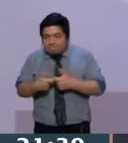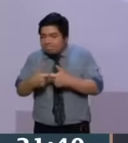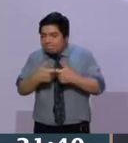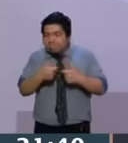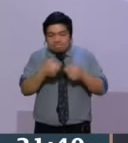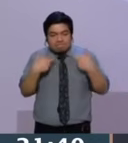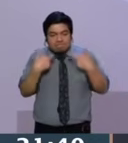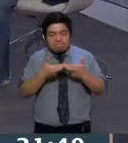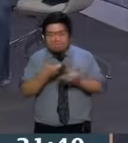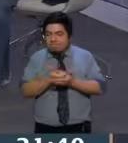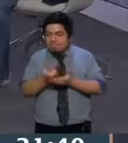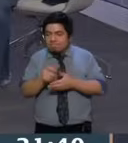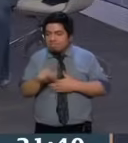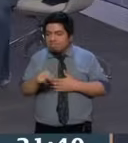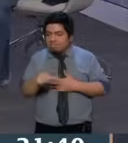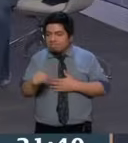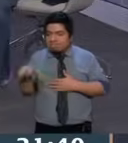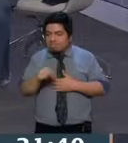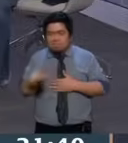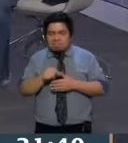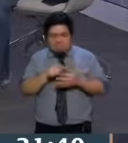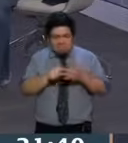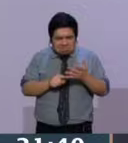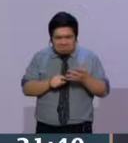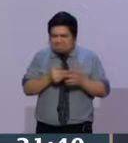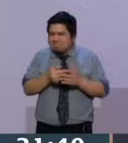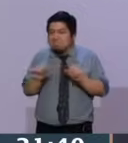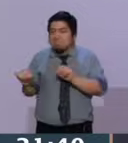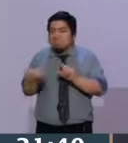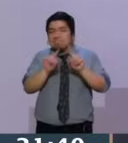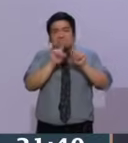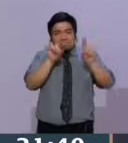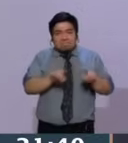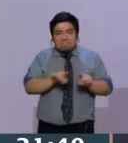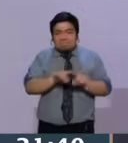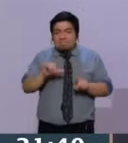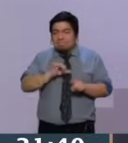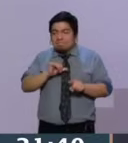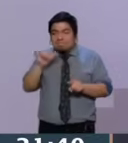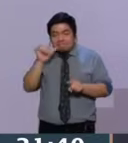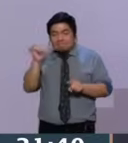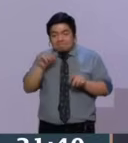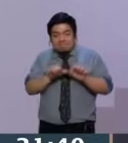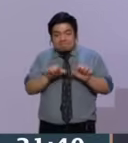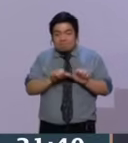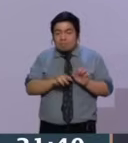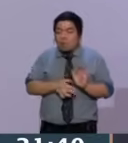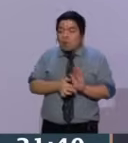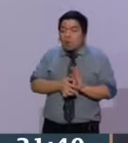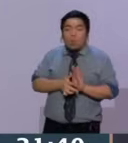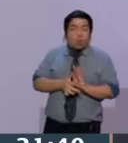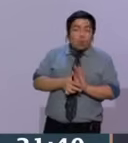los maestros. A ver, Ana Francis. Sus puntos violetas son un póster. Yo los grabé con cámara escondida junto con mi equipo. Son un